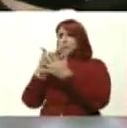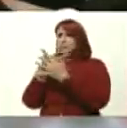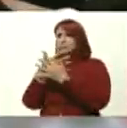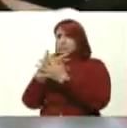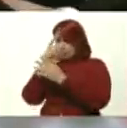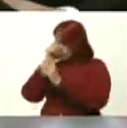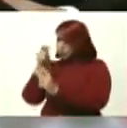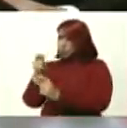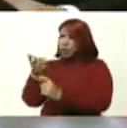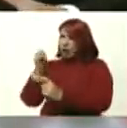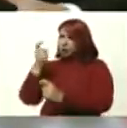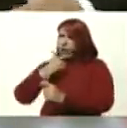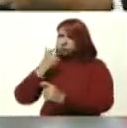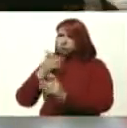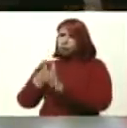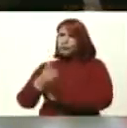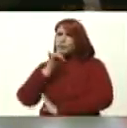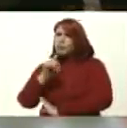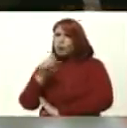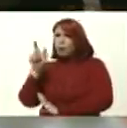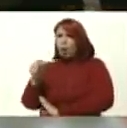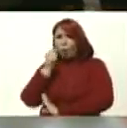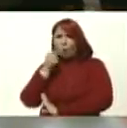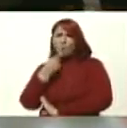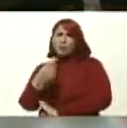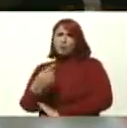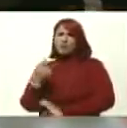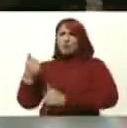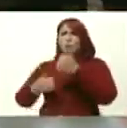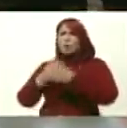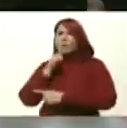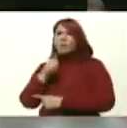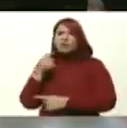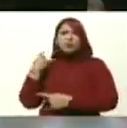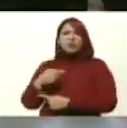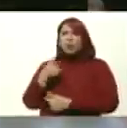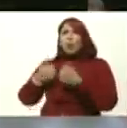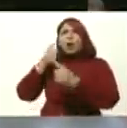usted la realidad que plantea el informe Schemmel? ¿Cuál es la información que tiene? Sobre todo, ¿cuál